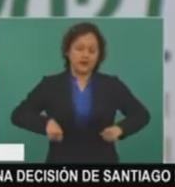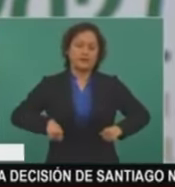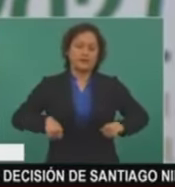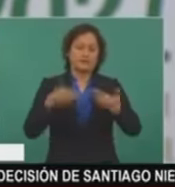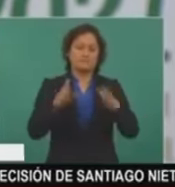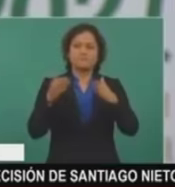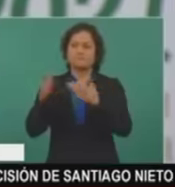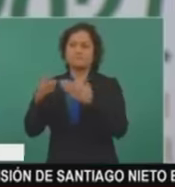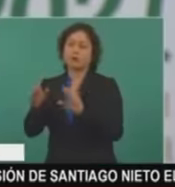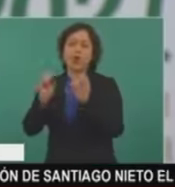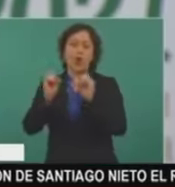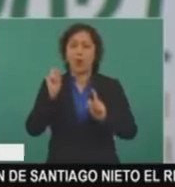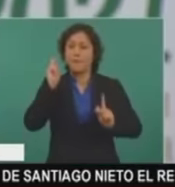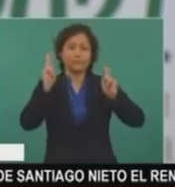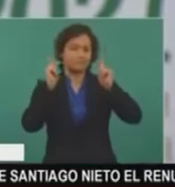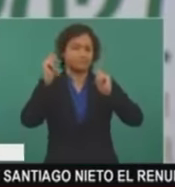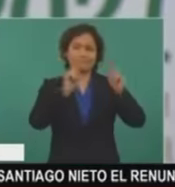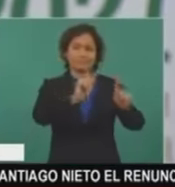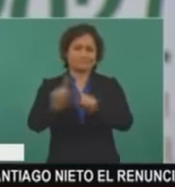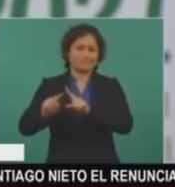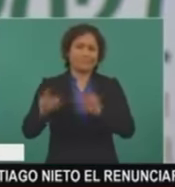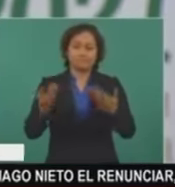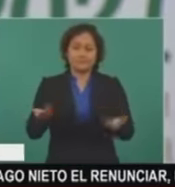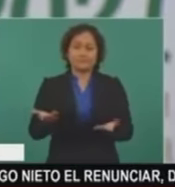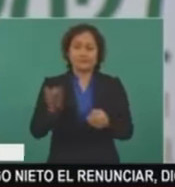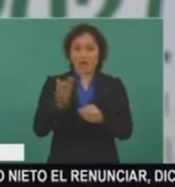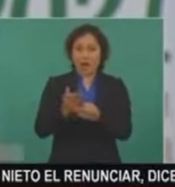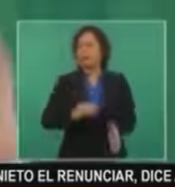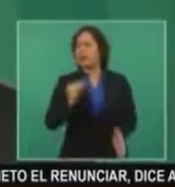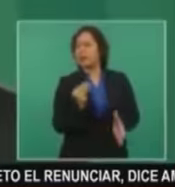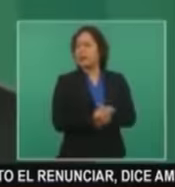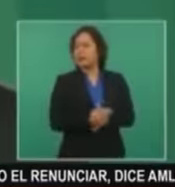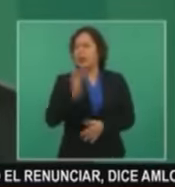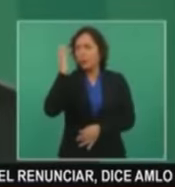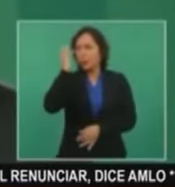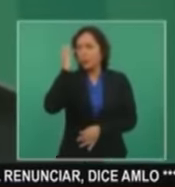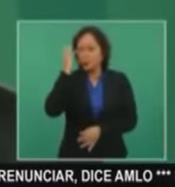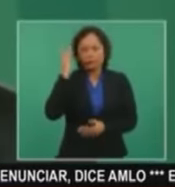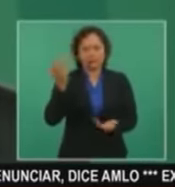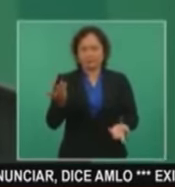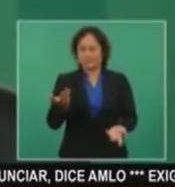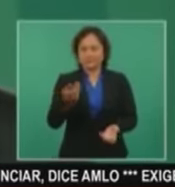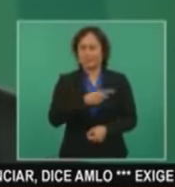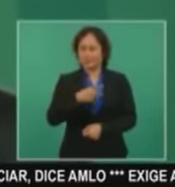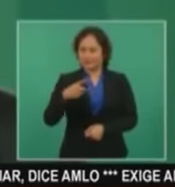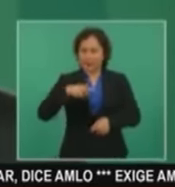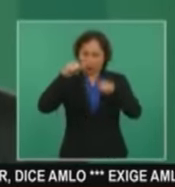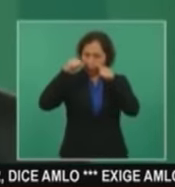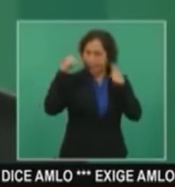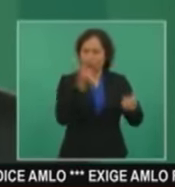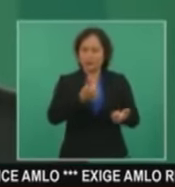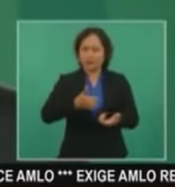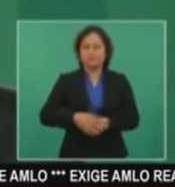diferentes propósitos. Hasta ahora no hemos tenido afortunadamente ninguna dificultad en los flujos previstos. Y otro tema que